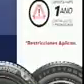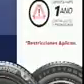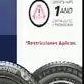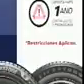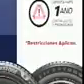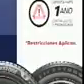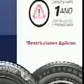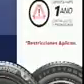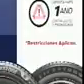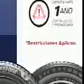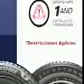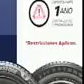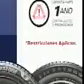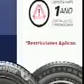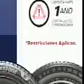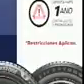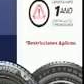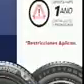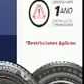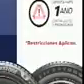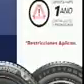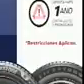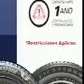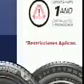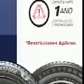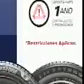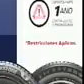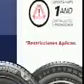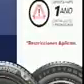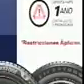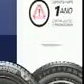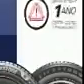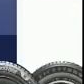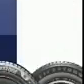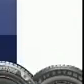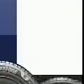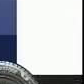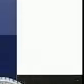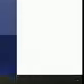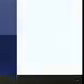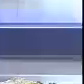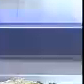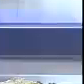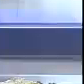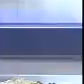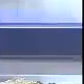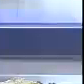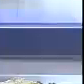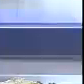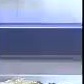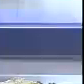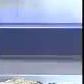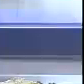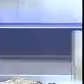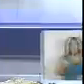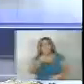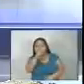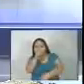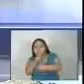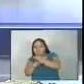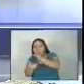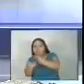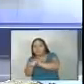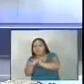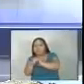Center 22454444. Restricciones se aplican. Para muchos migrantes el fin de